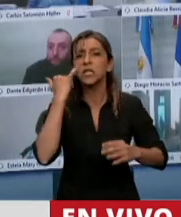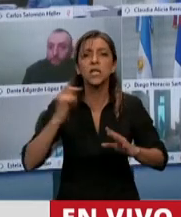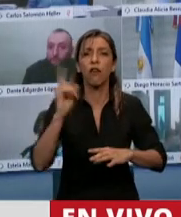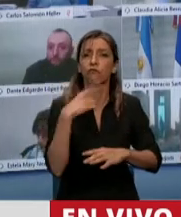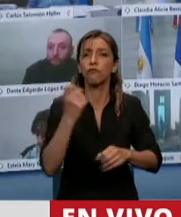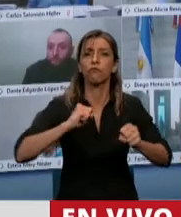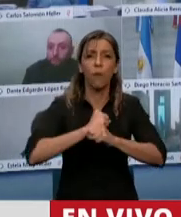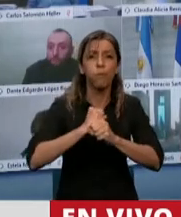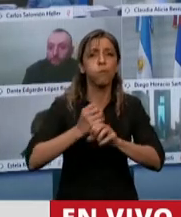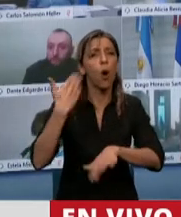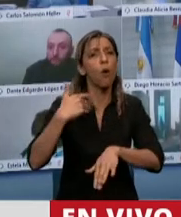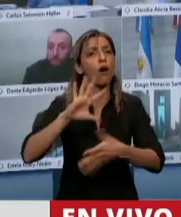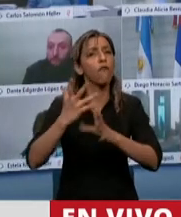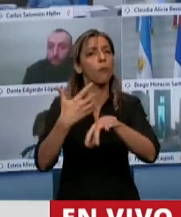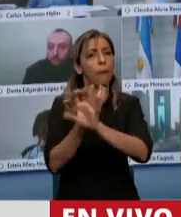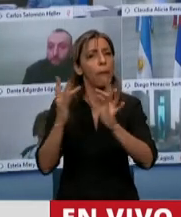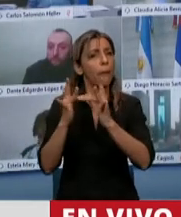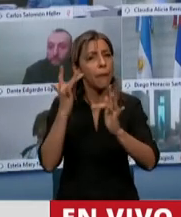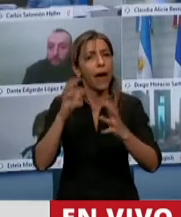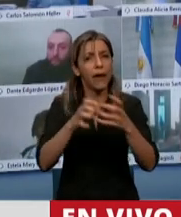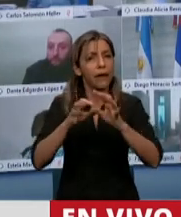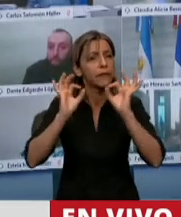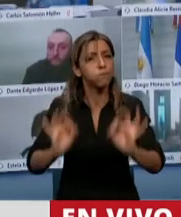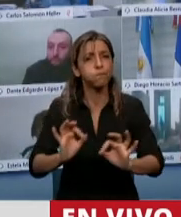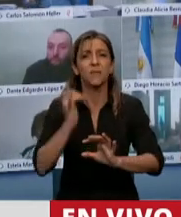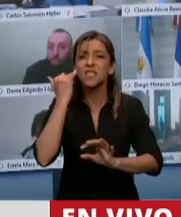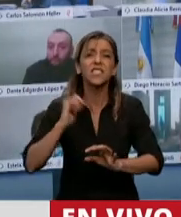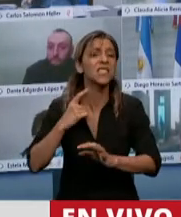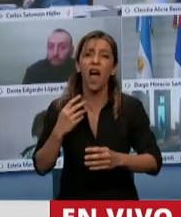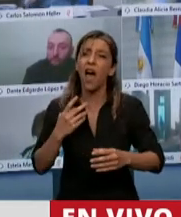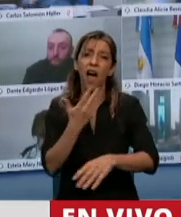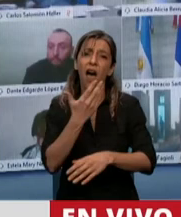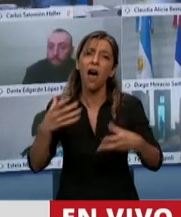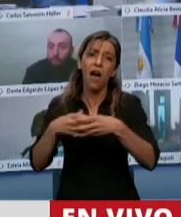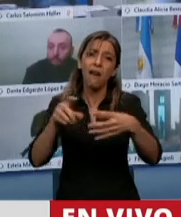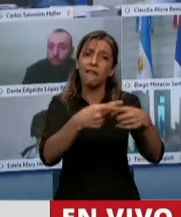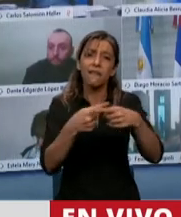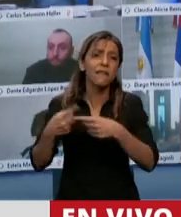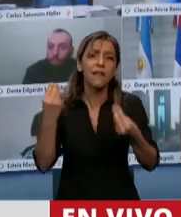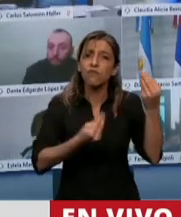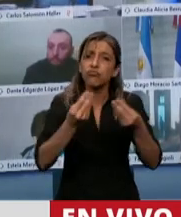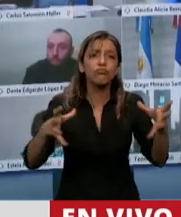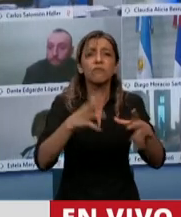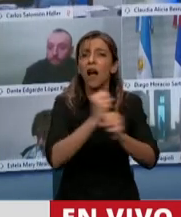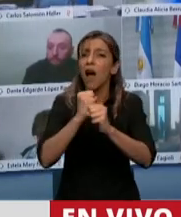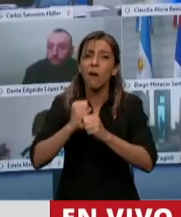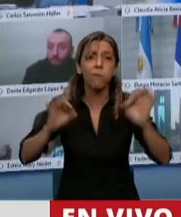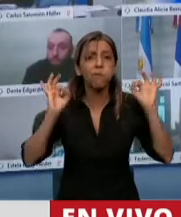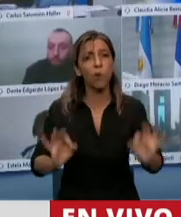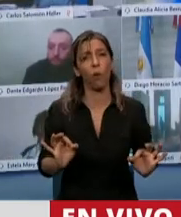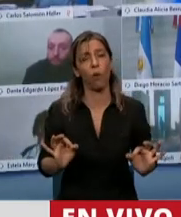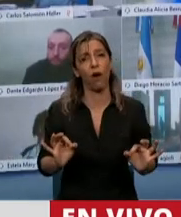y extendido en su aplicación por el acuerdo mayoritario de los presidentes de bloque reunida en labor parlamentaria. Y